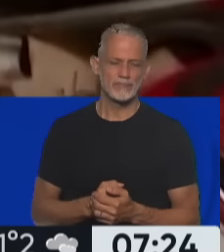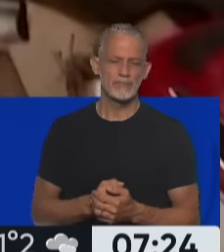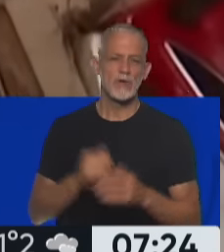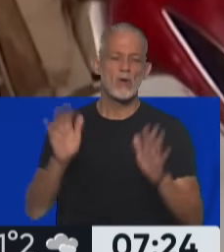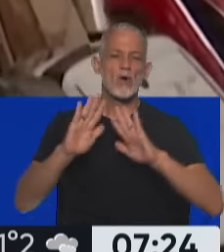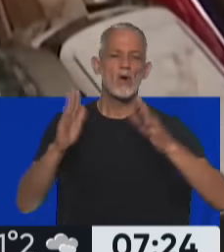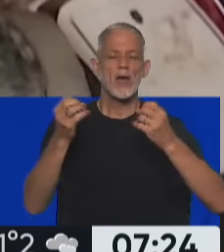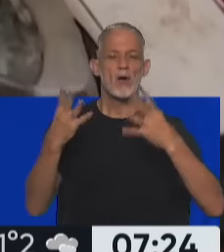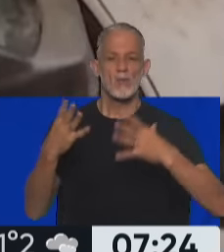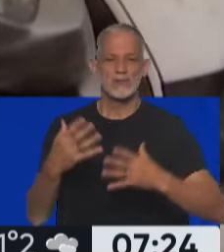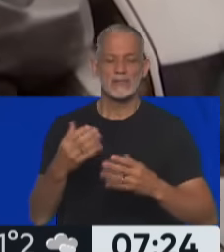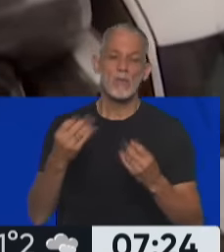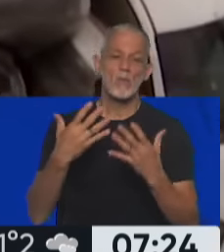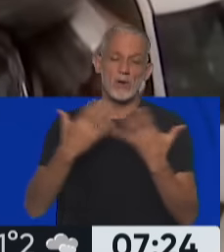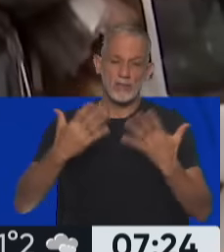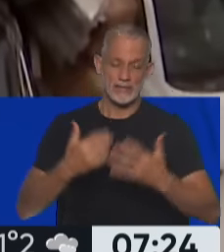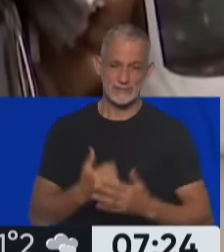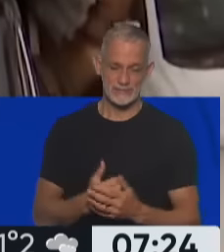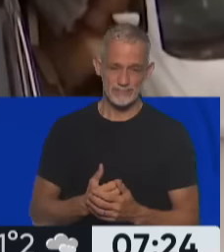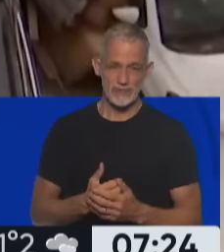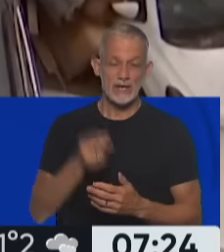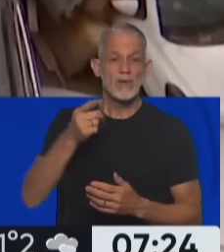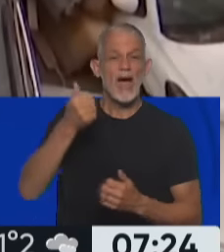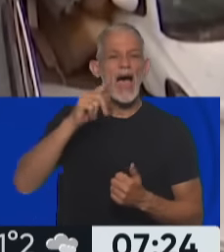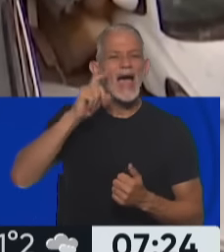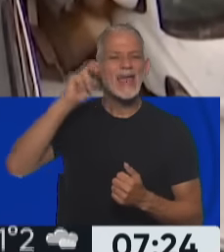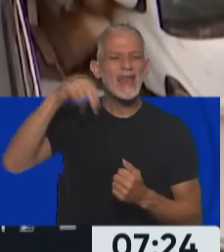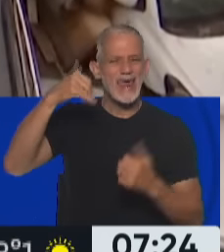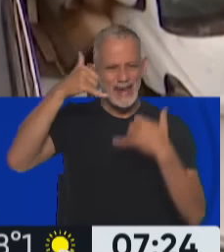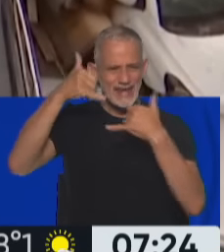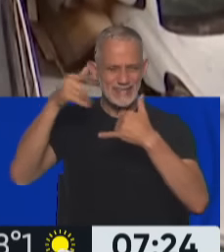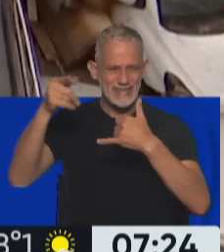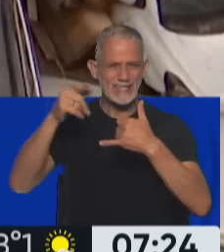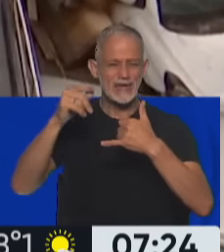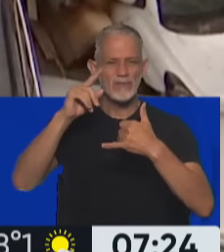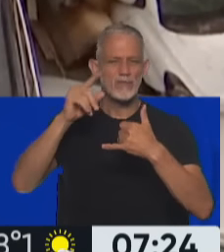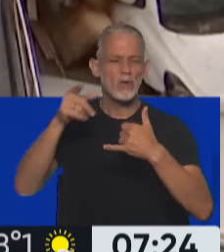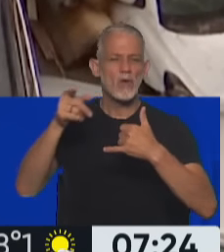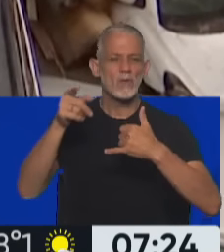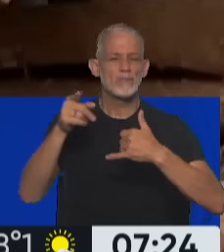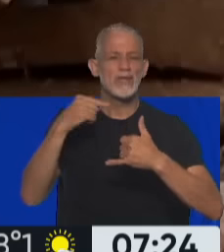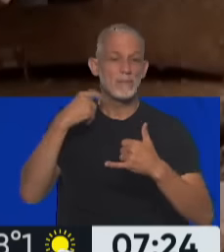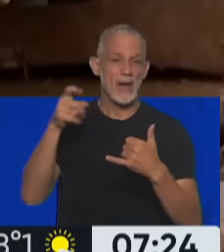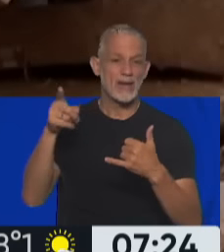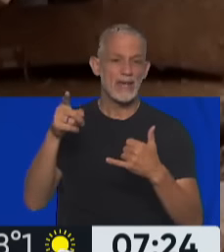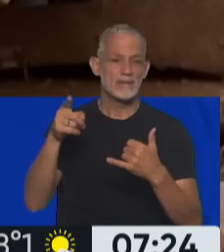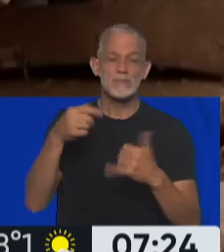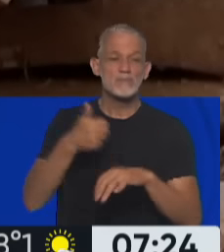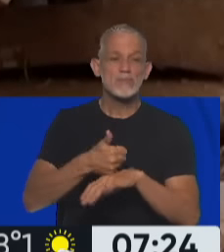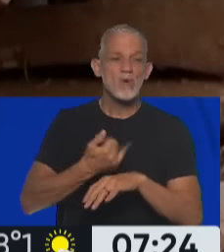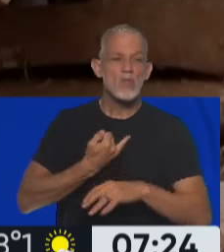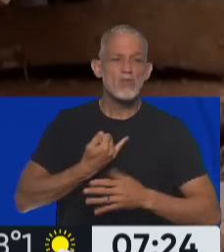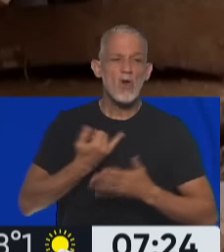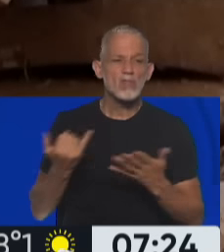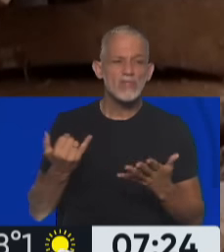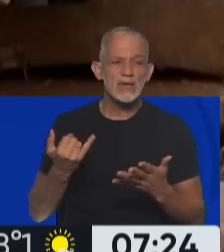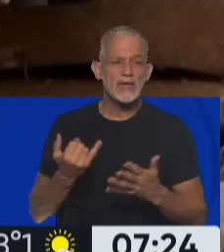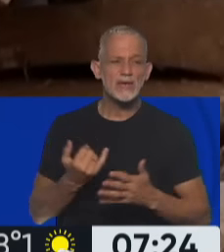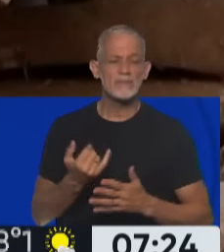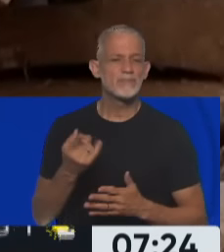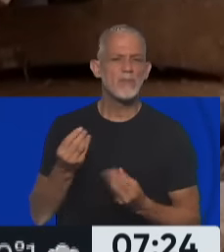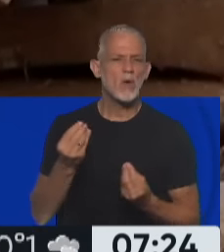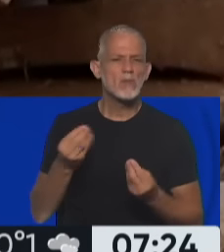Hola, buenas, Bueno, buenos días. Ailén, bueno, consultarte dónde están ustedes ahora, exactamente ubicados y